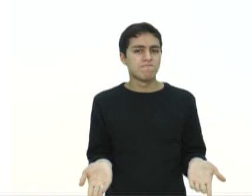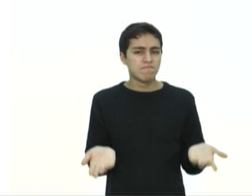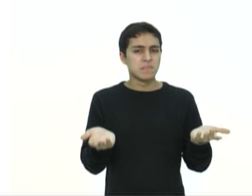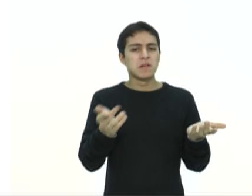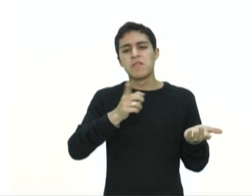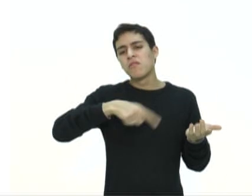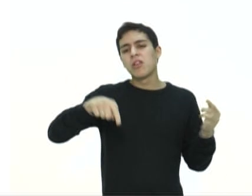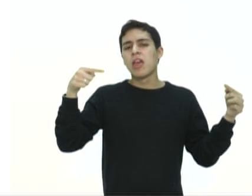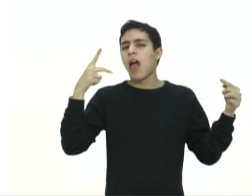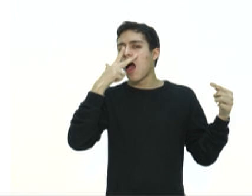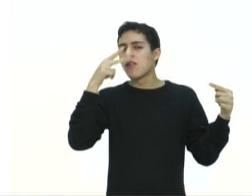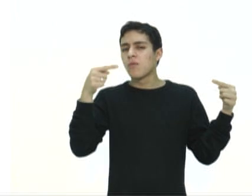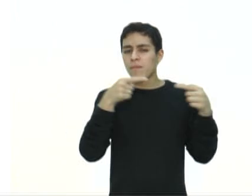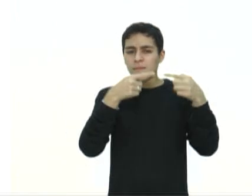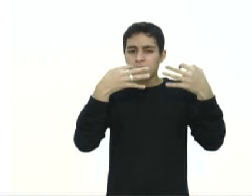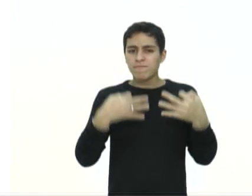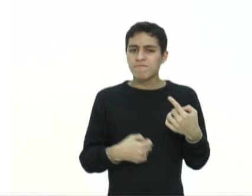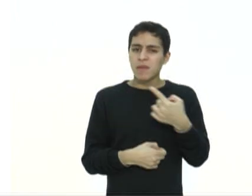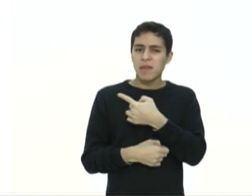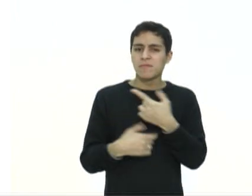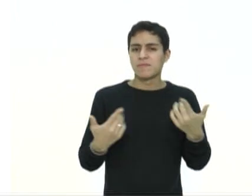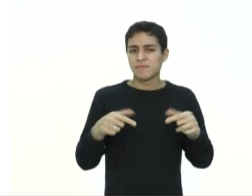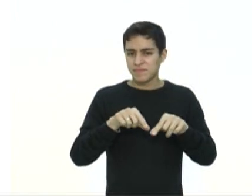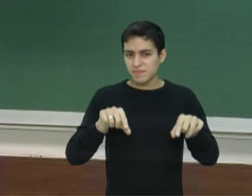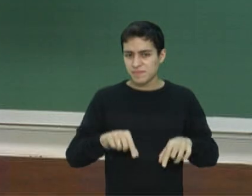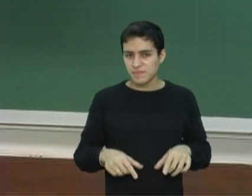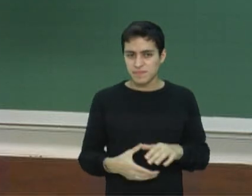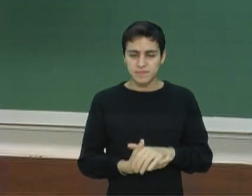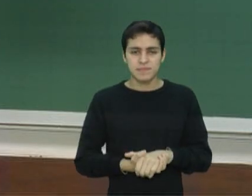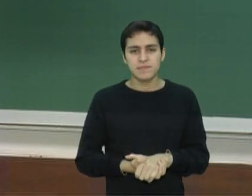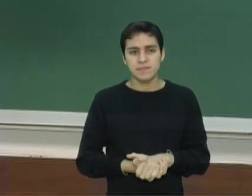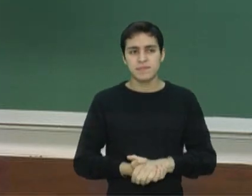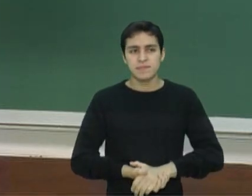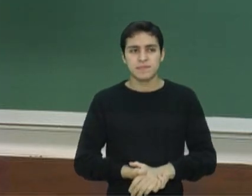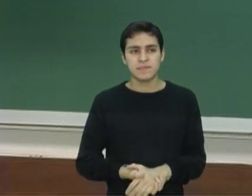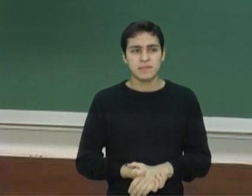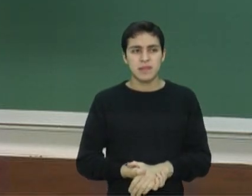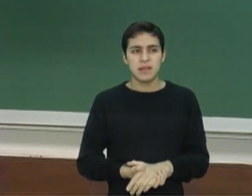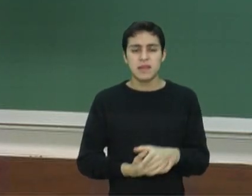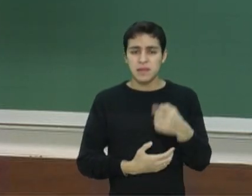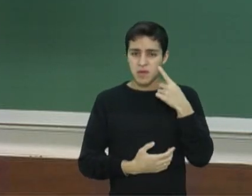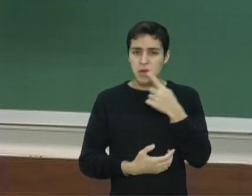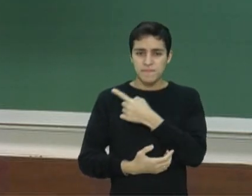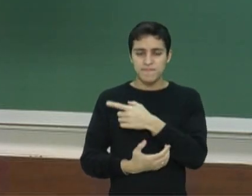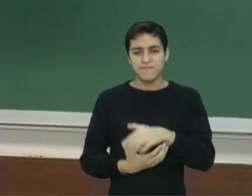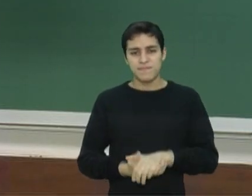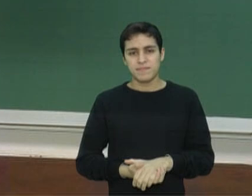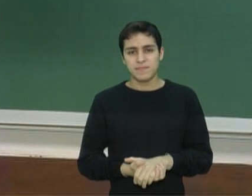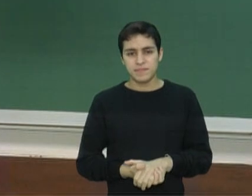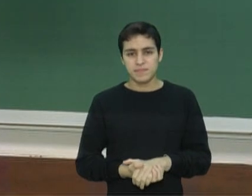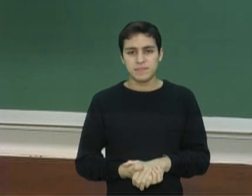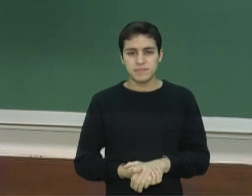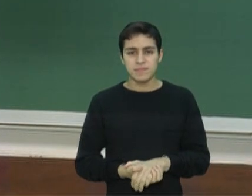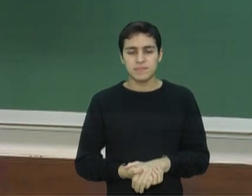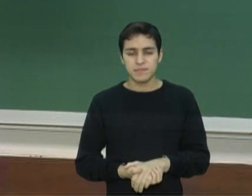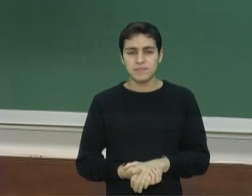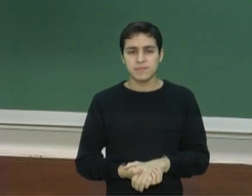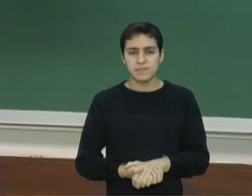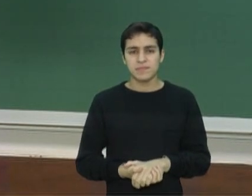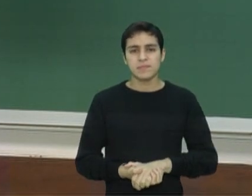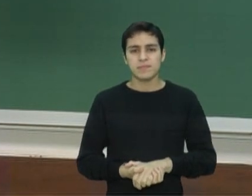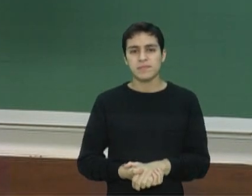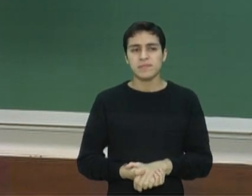para estas dos oraciones? Mira ahí, chicos, ¿eh? Las imágenes que pueden ayudarte